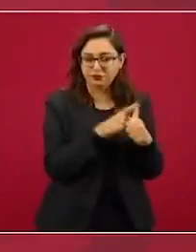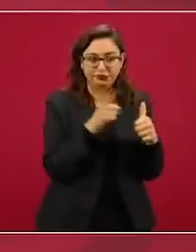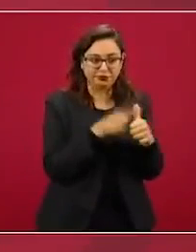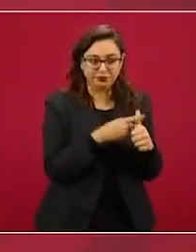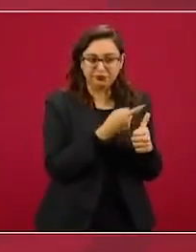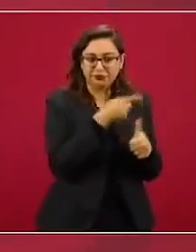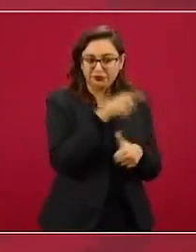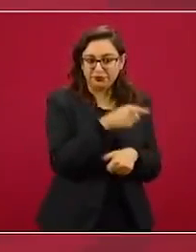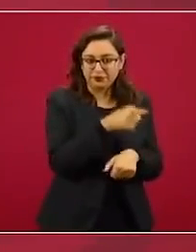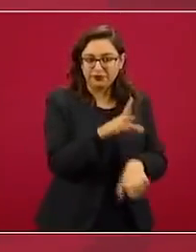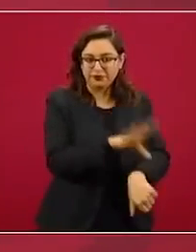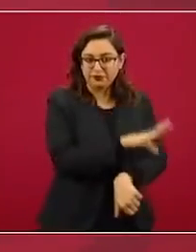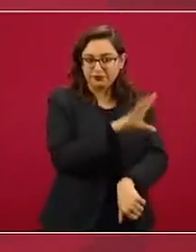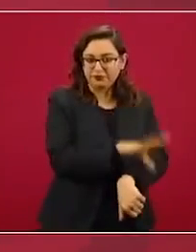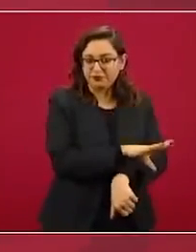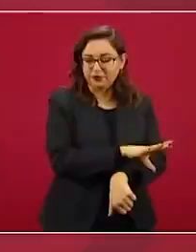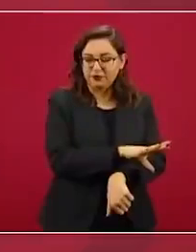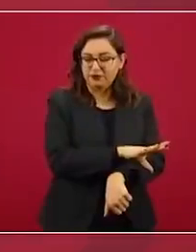con